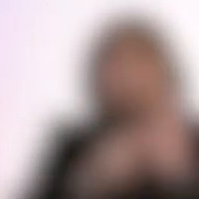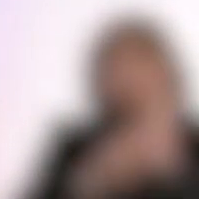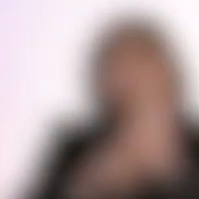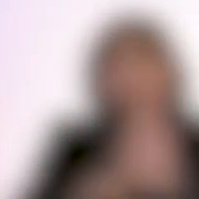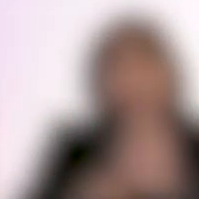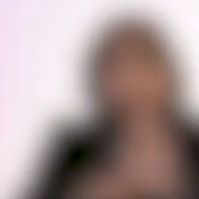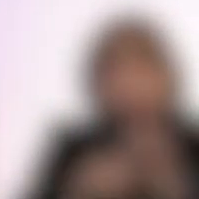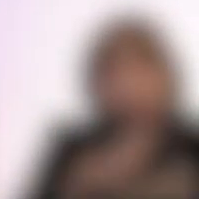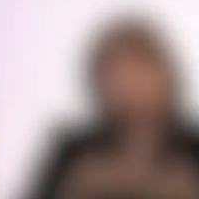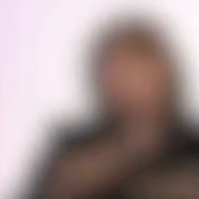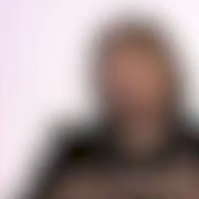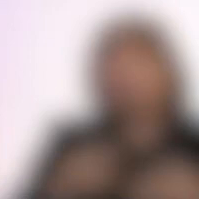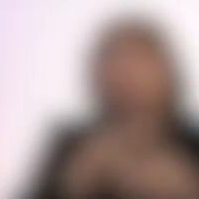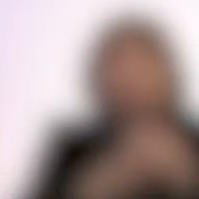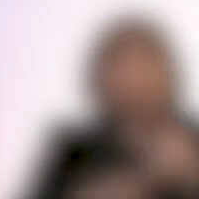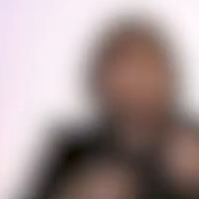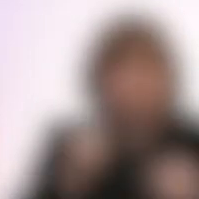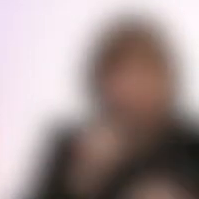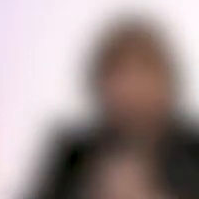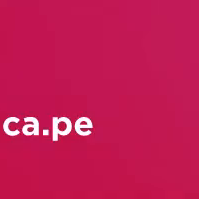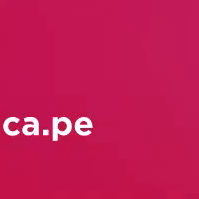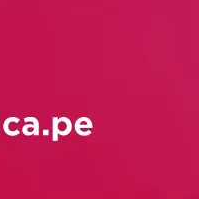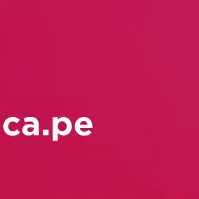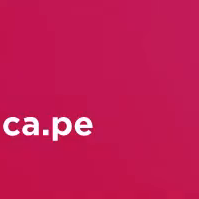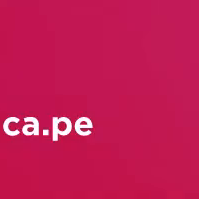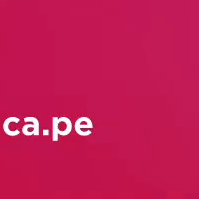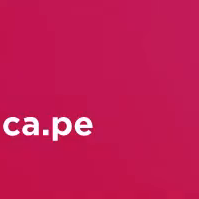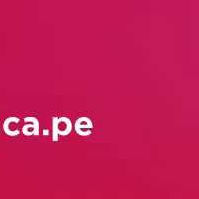presentación de la cuestión de confianza